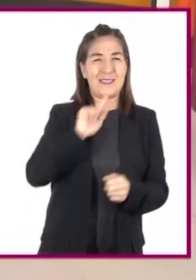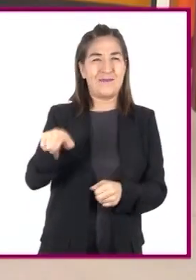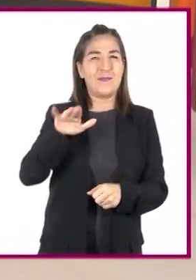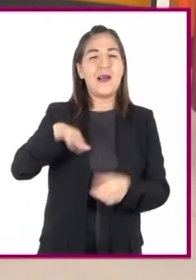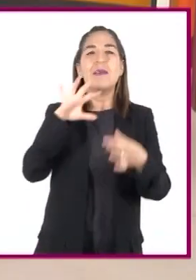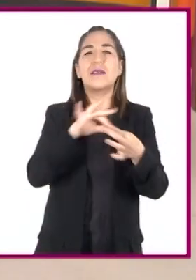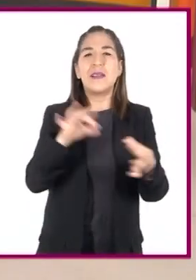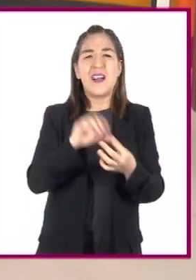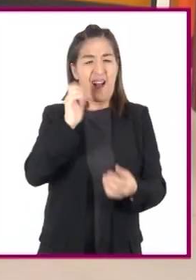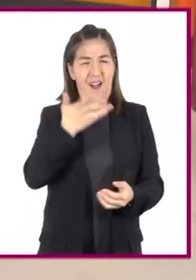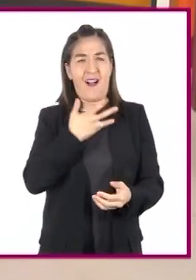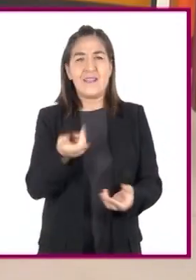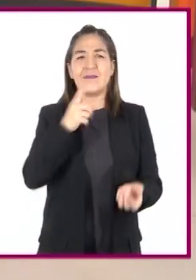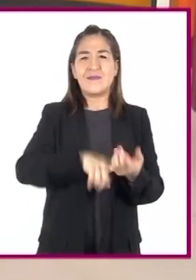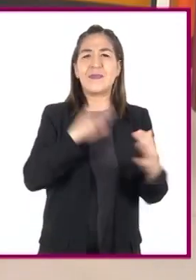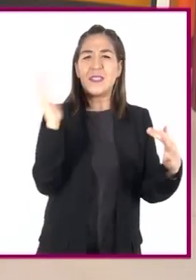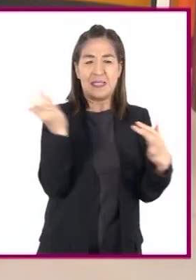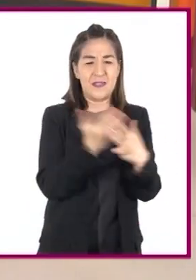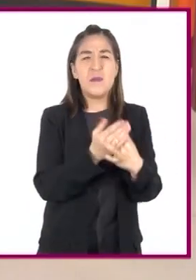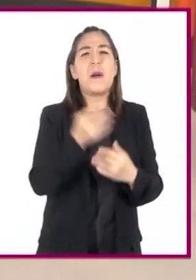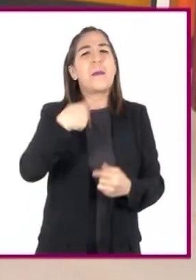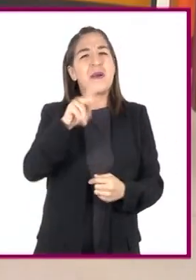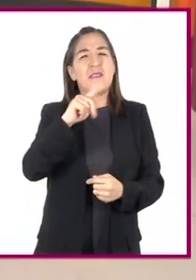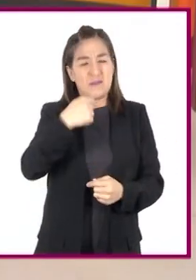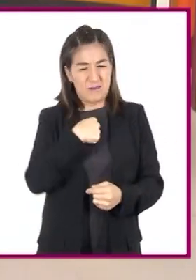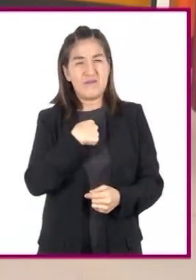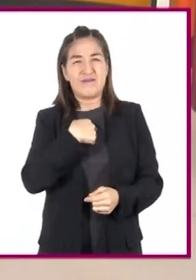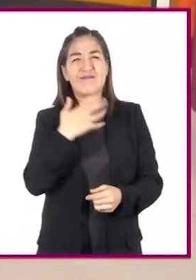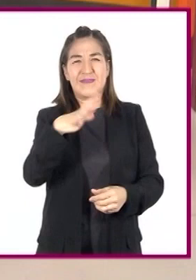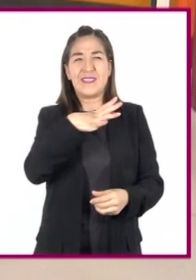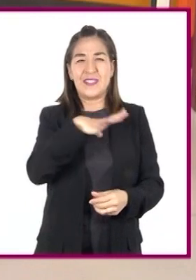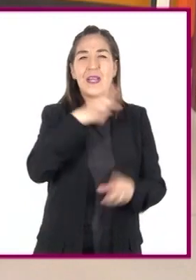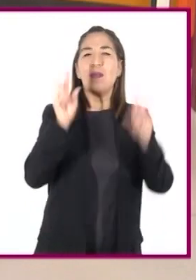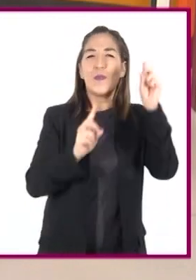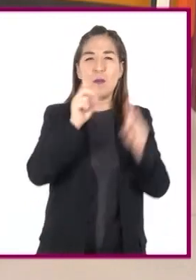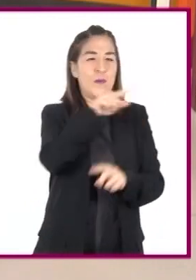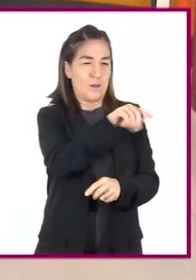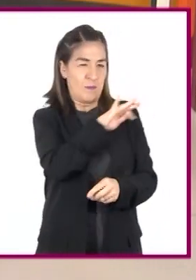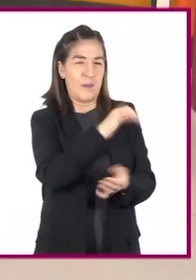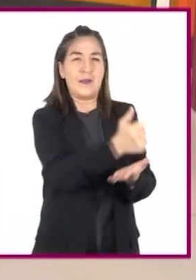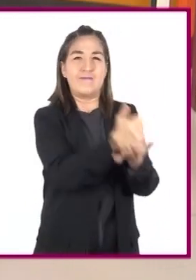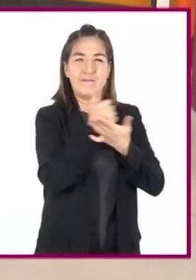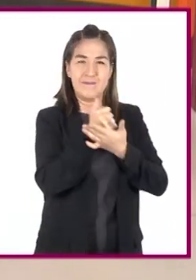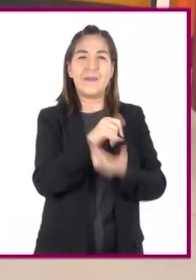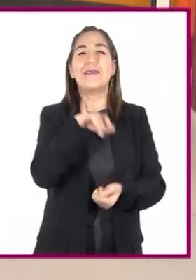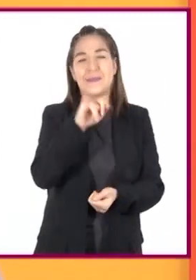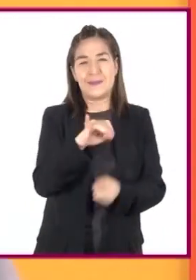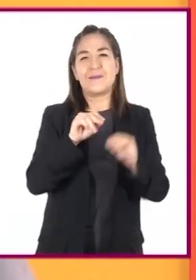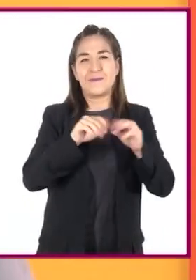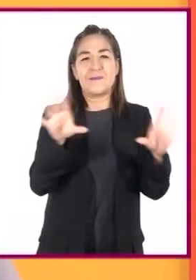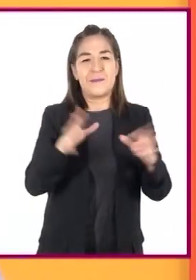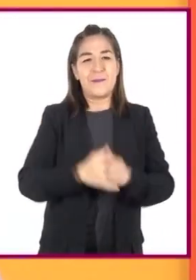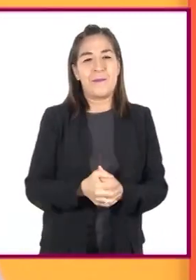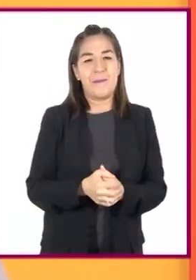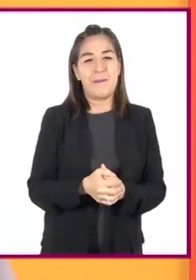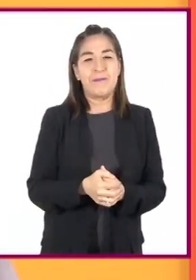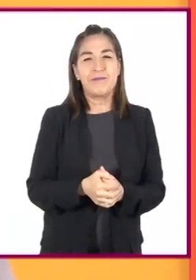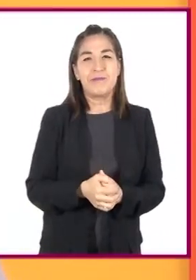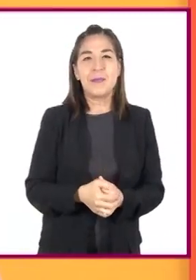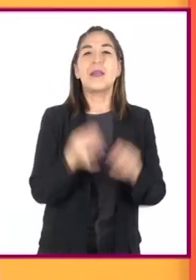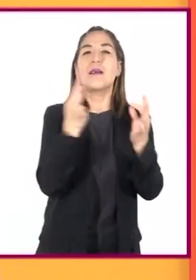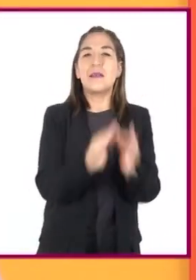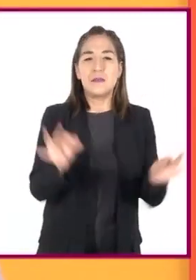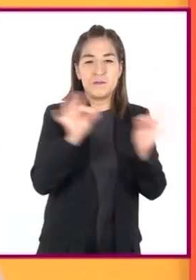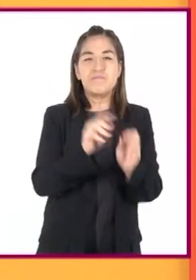división, pero aún tengo dudas. ¿Podría ayudarnos con esto? Por supuesto. Es